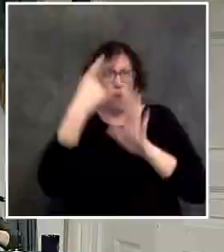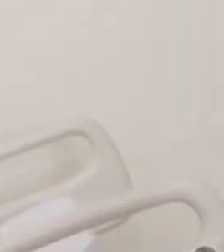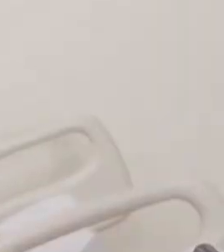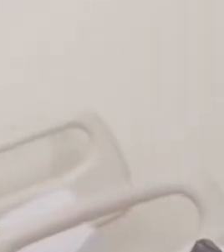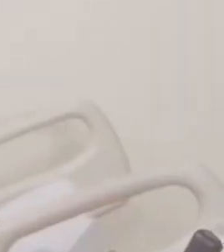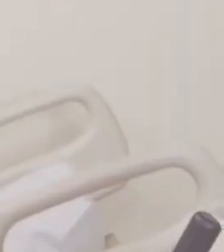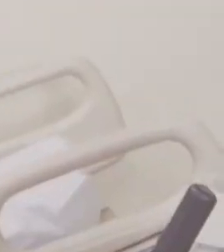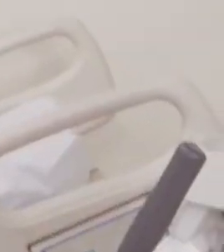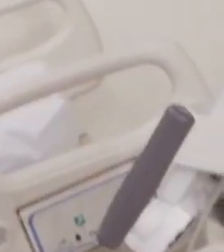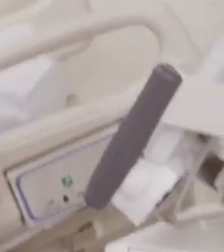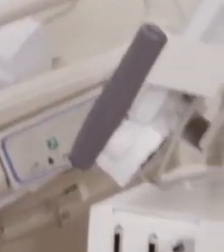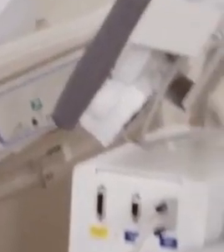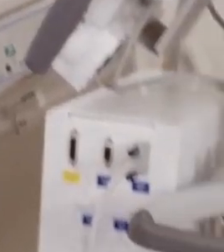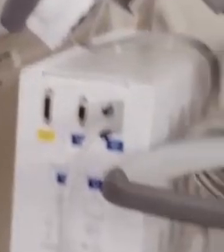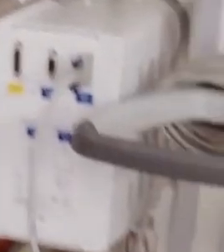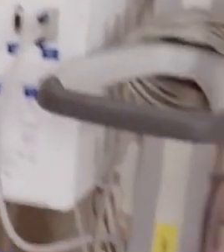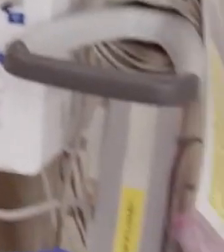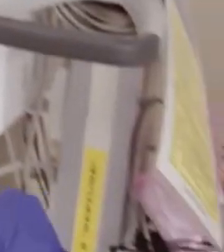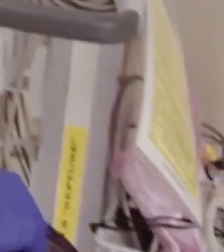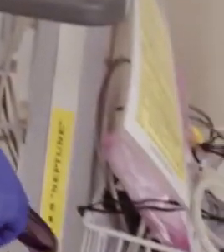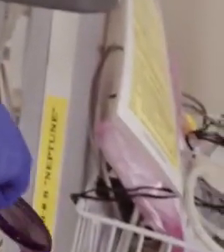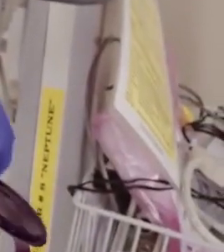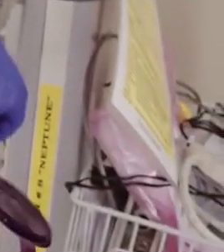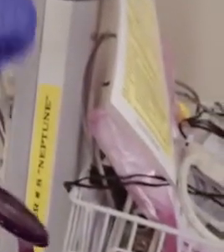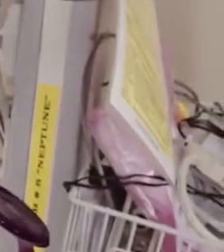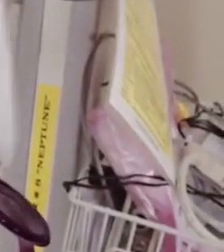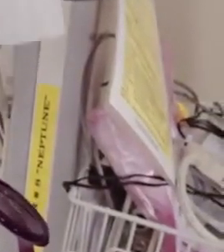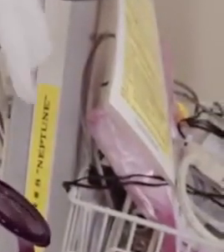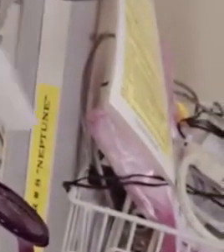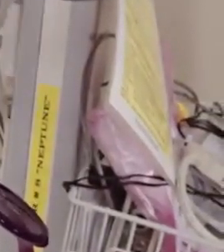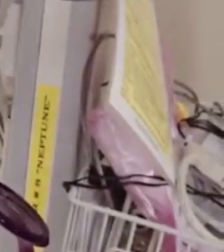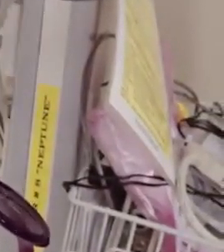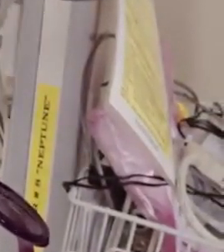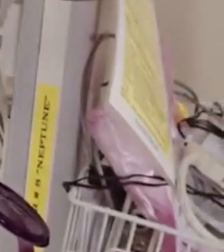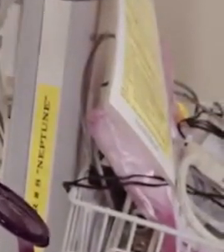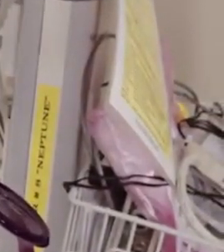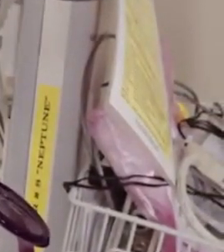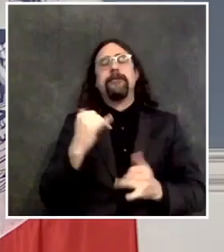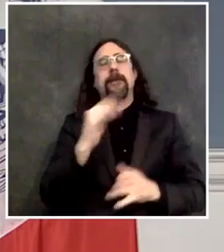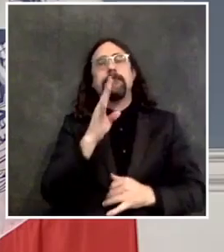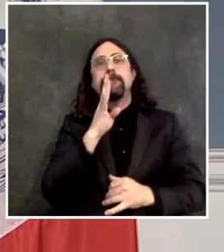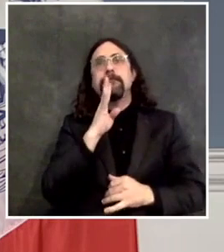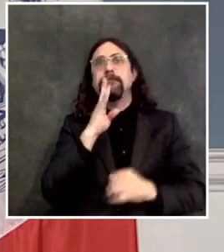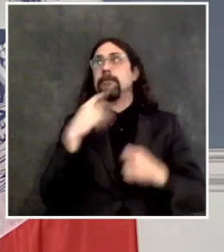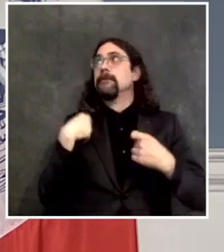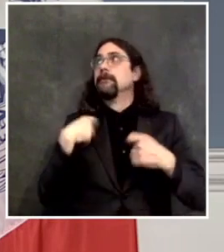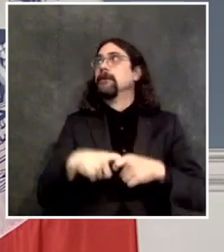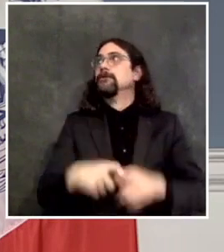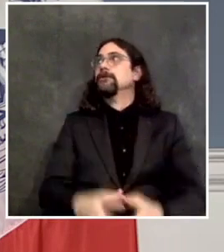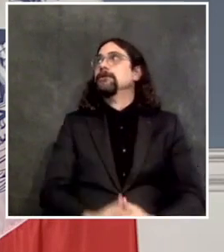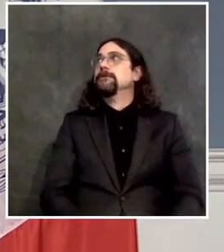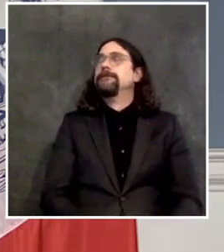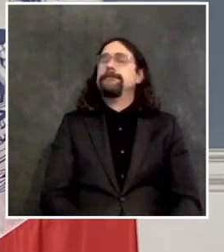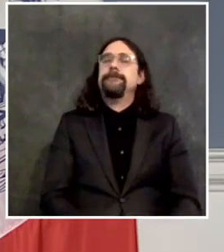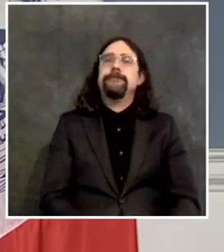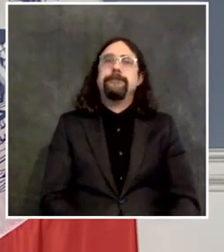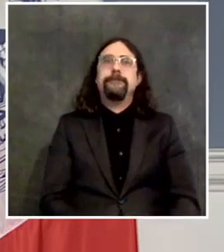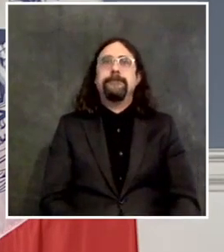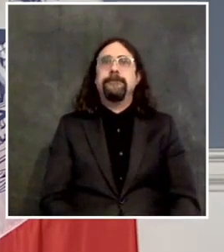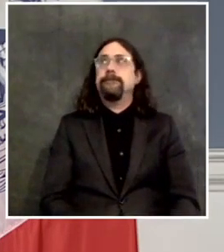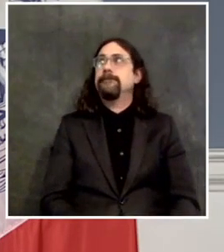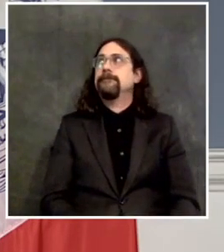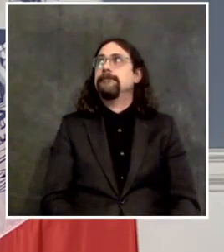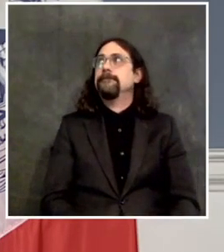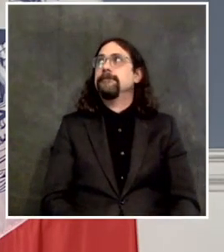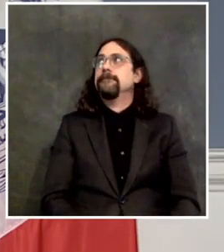enfermeras para frenar el avance de esta pandemia cada día los neoyorquinos debemos ver esperanza en